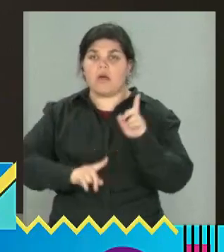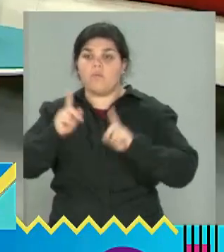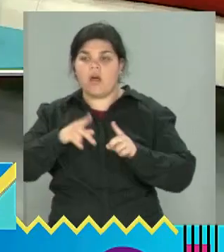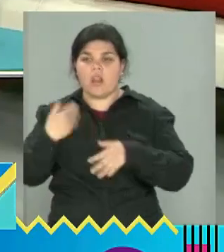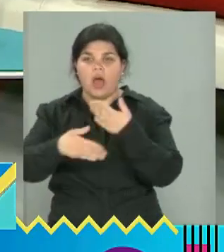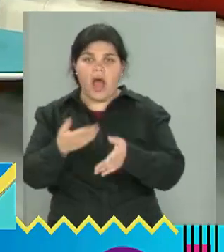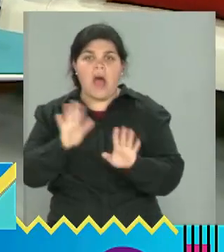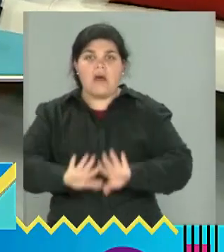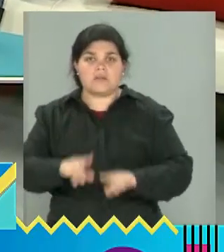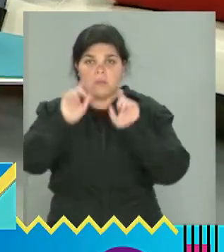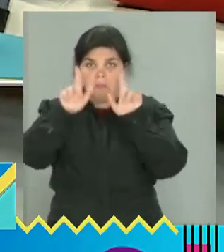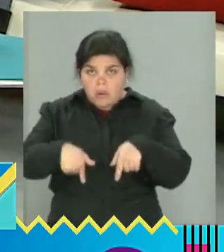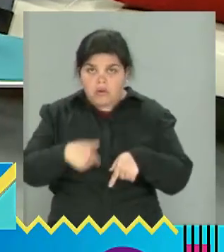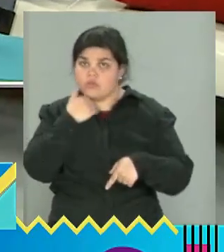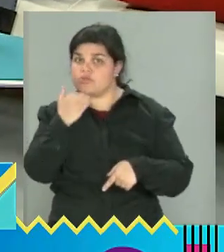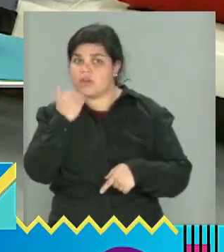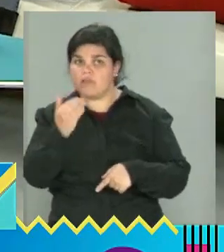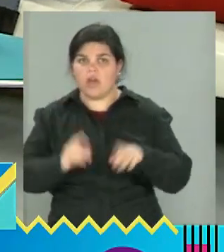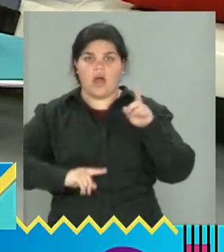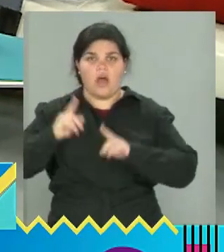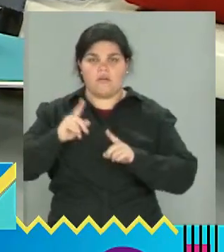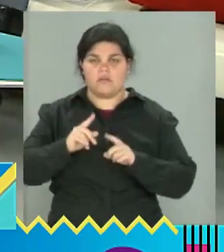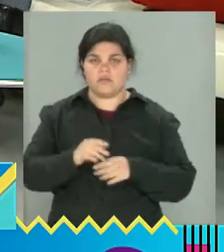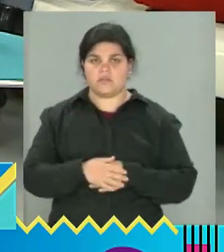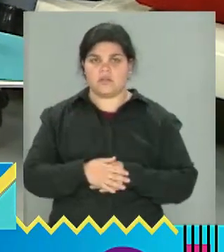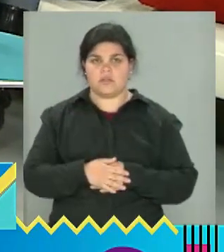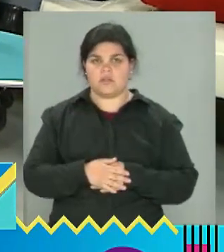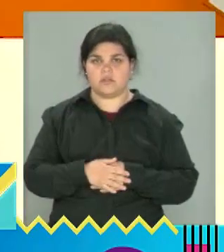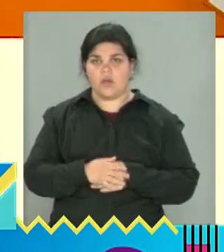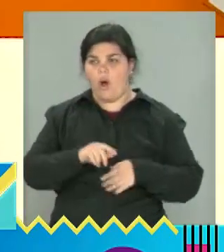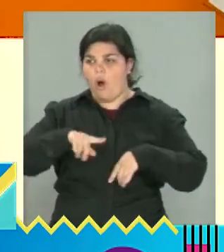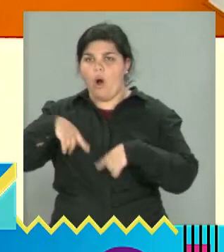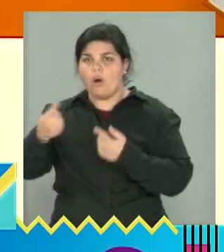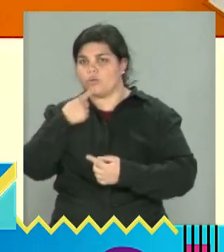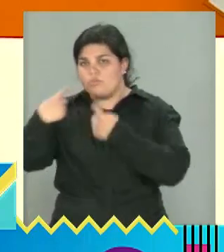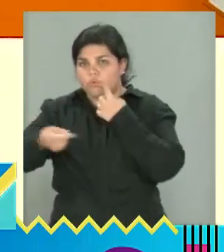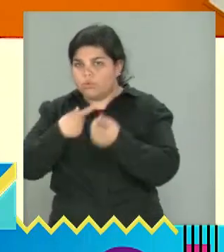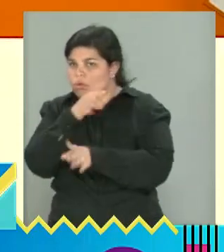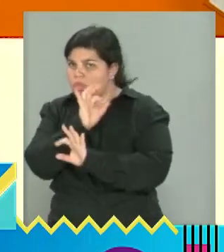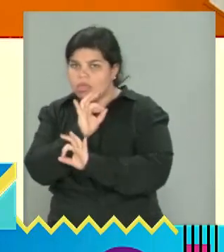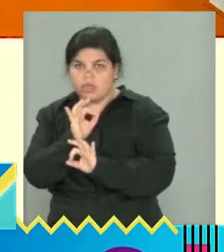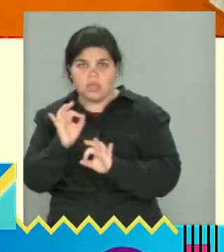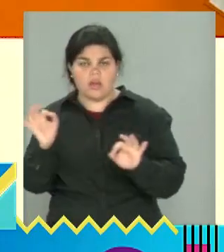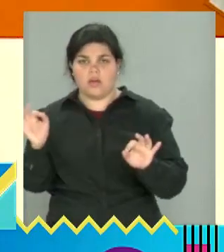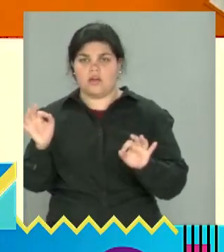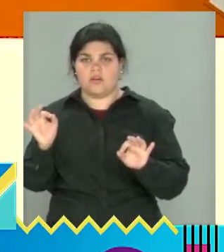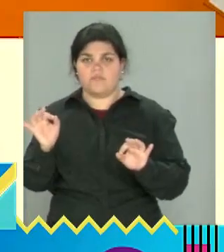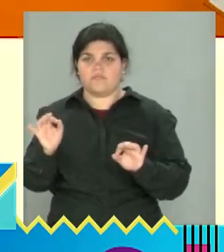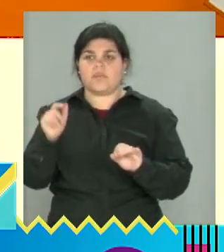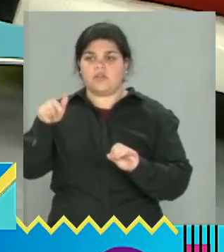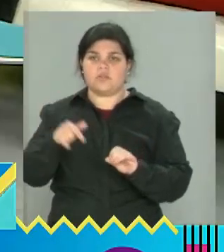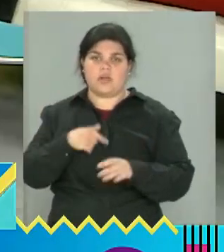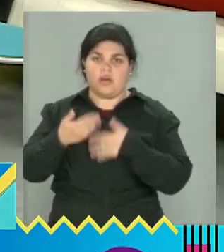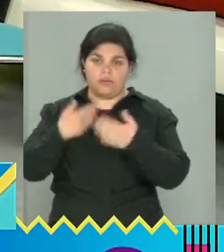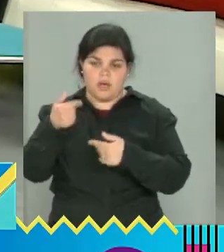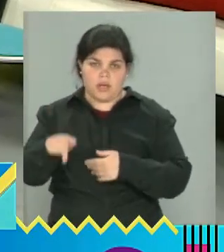accionar. Entonces colapsan ciertos sistemas y no recurren a otros efectores que son los que deberían intervenir en ciertos momentos. Bien,